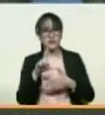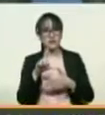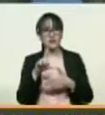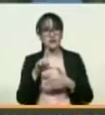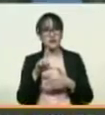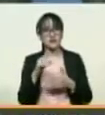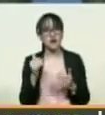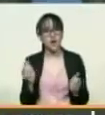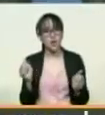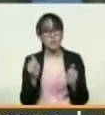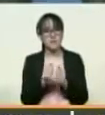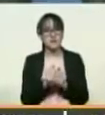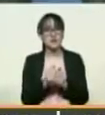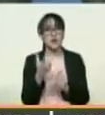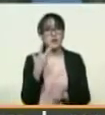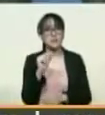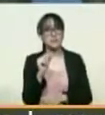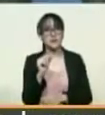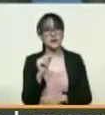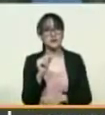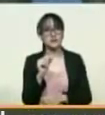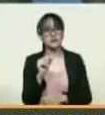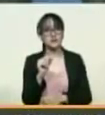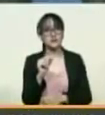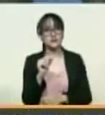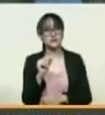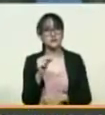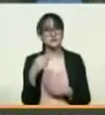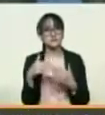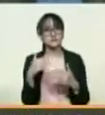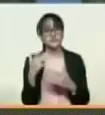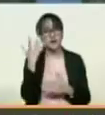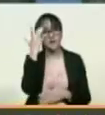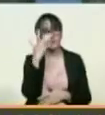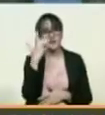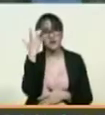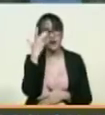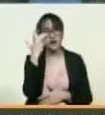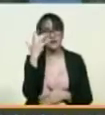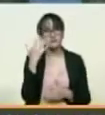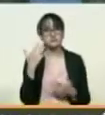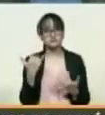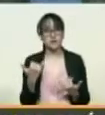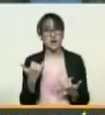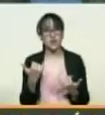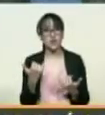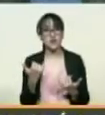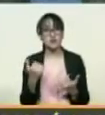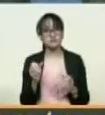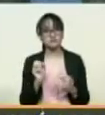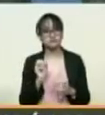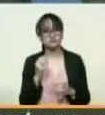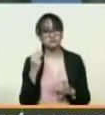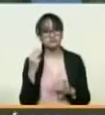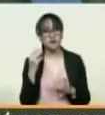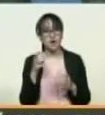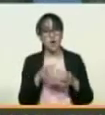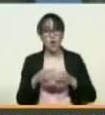van a acompañarnos el 20, y la Unión Africana va a enviar una comisión también.